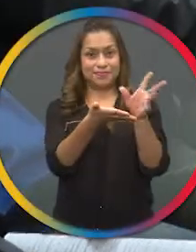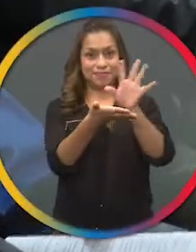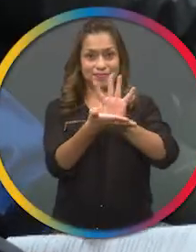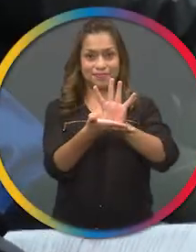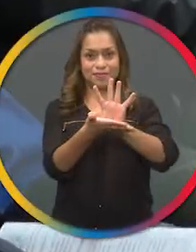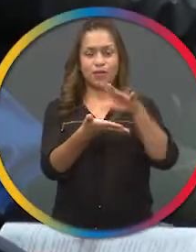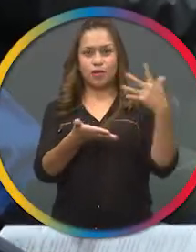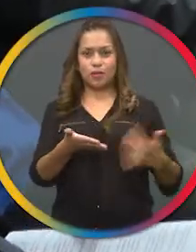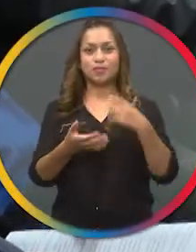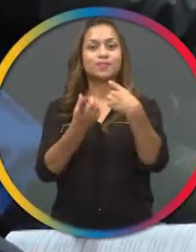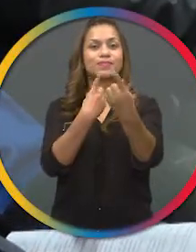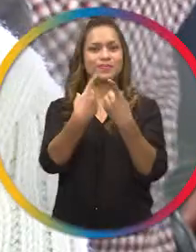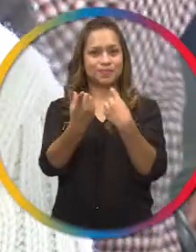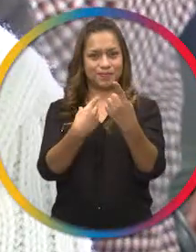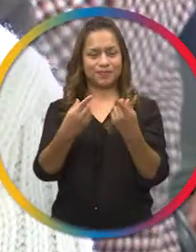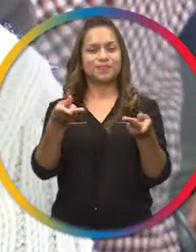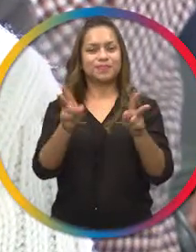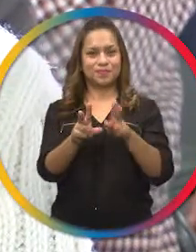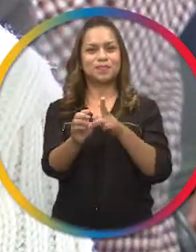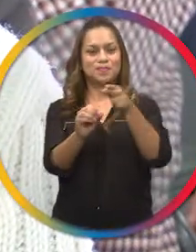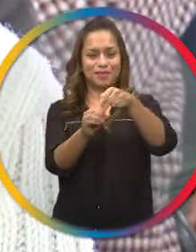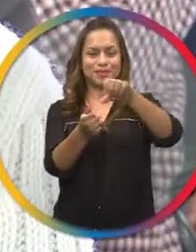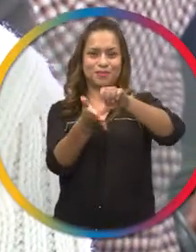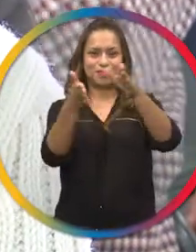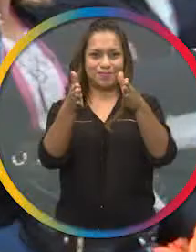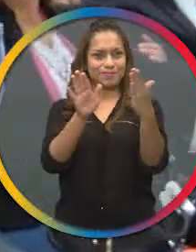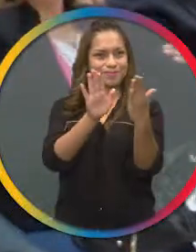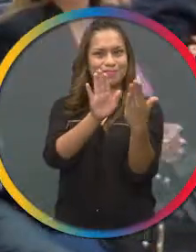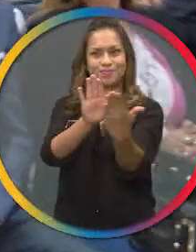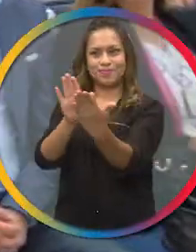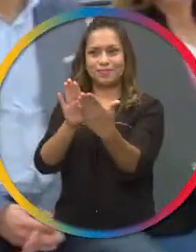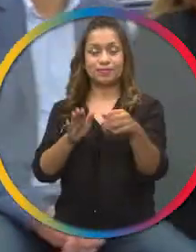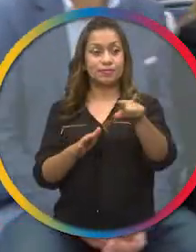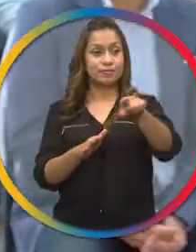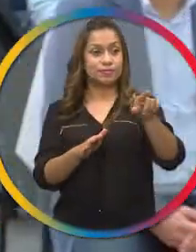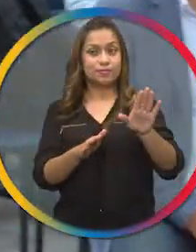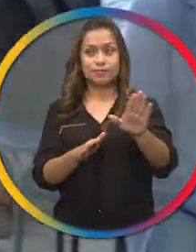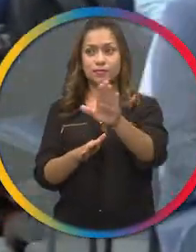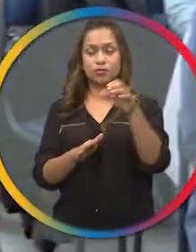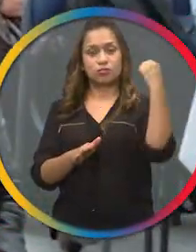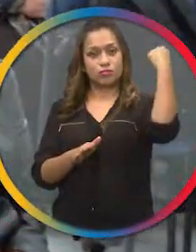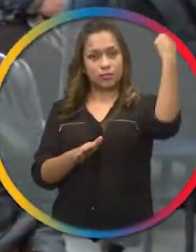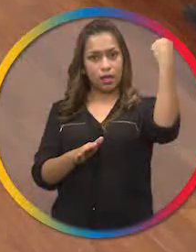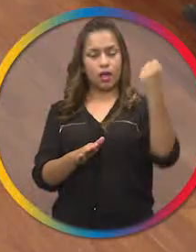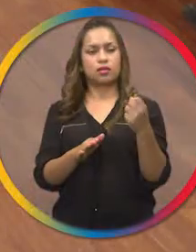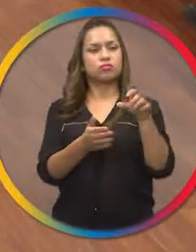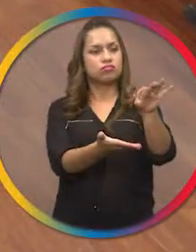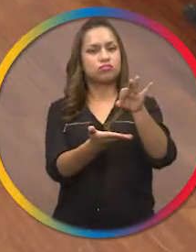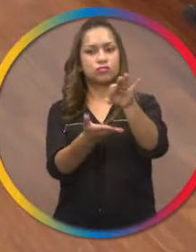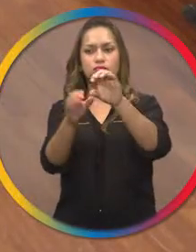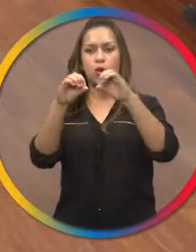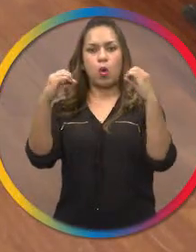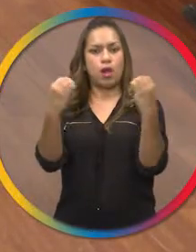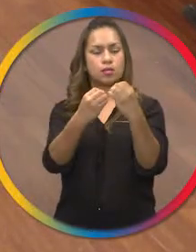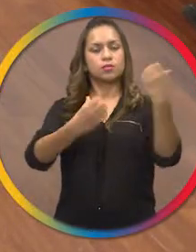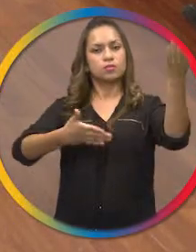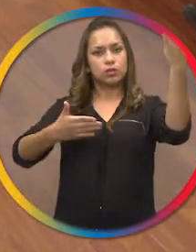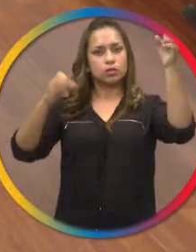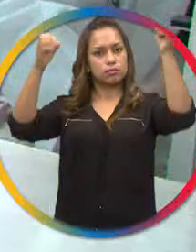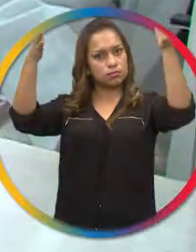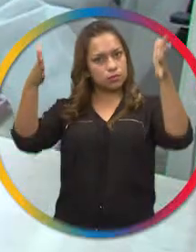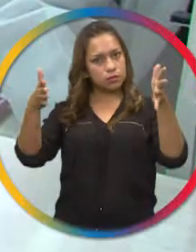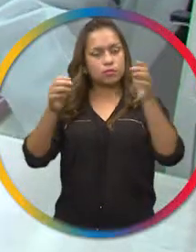La Asamblea fortalecerá el diálogo y la participación ciudadana para garantizar el derecho de las personas y de los actores sociales,